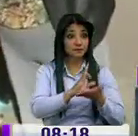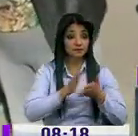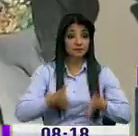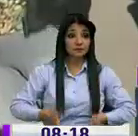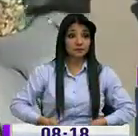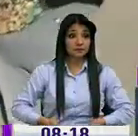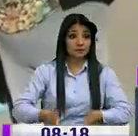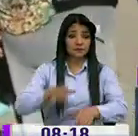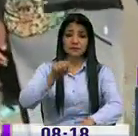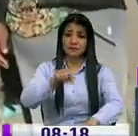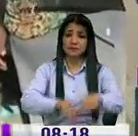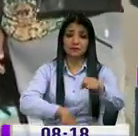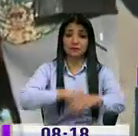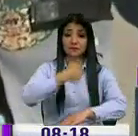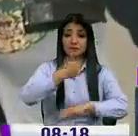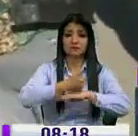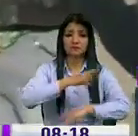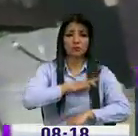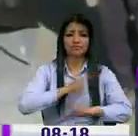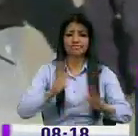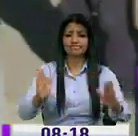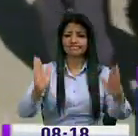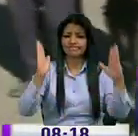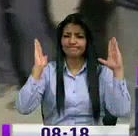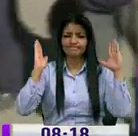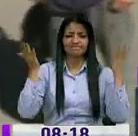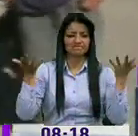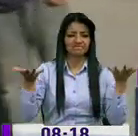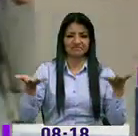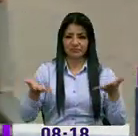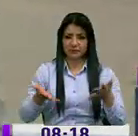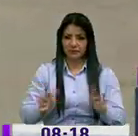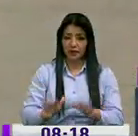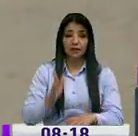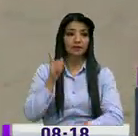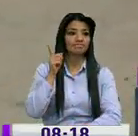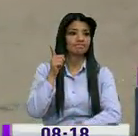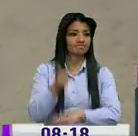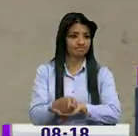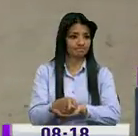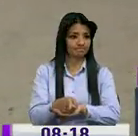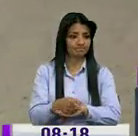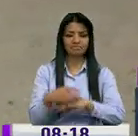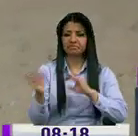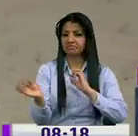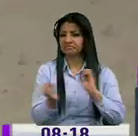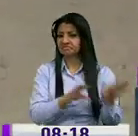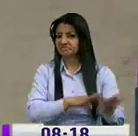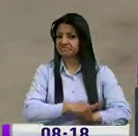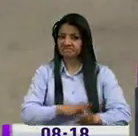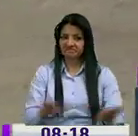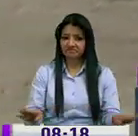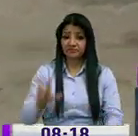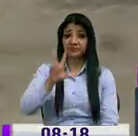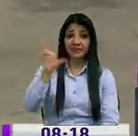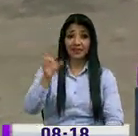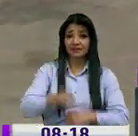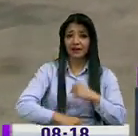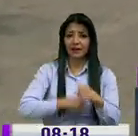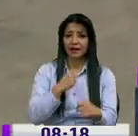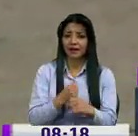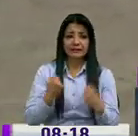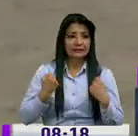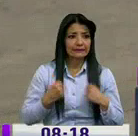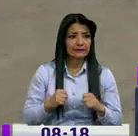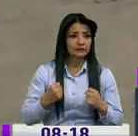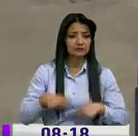total de las autoridades municipales, y o sea, exigimos esto porque esto es un abandono total, que más de 30 años que no han hecho